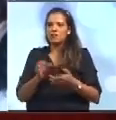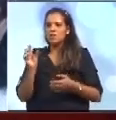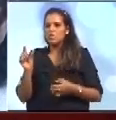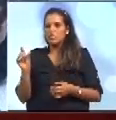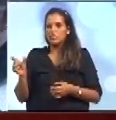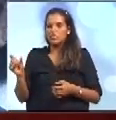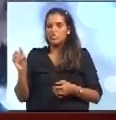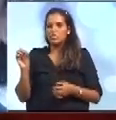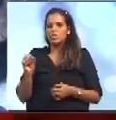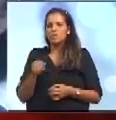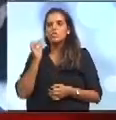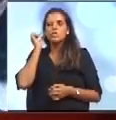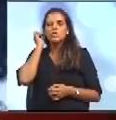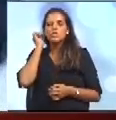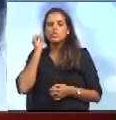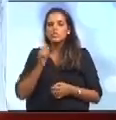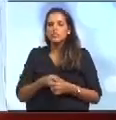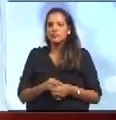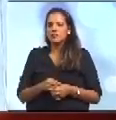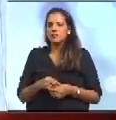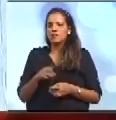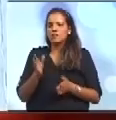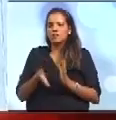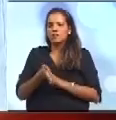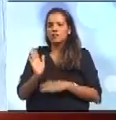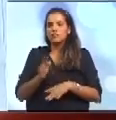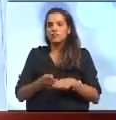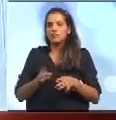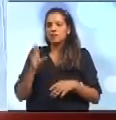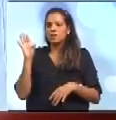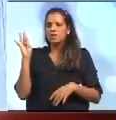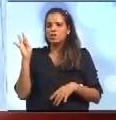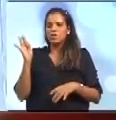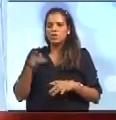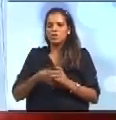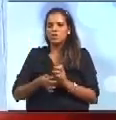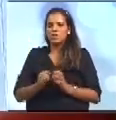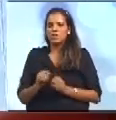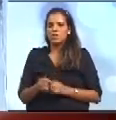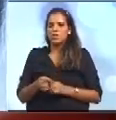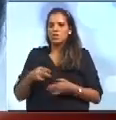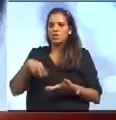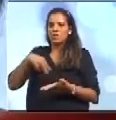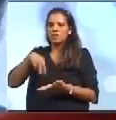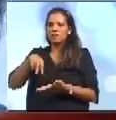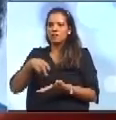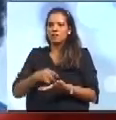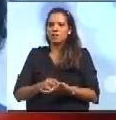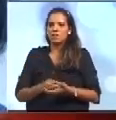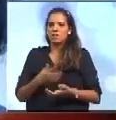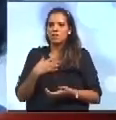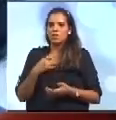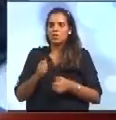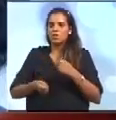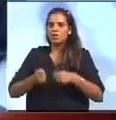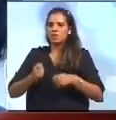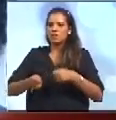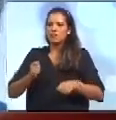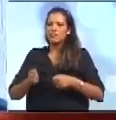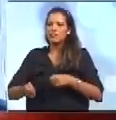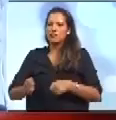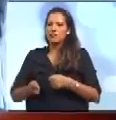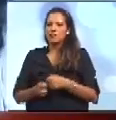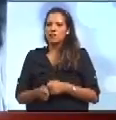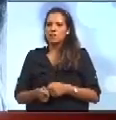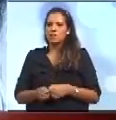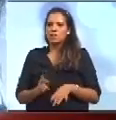de mujeres y nos fuimos sin permiso de nuestros maridos a bailar, porque estaban tocando una marimba.